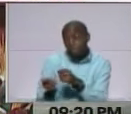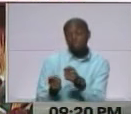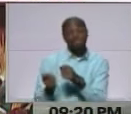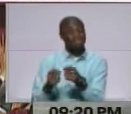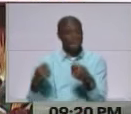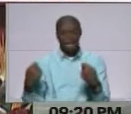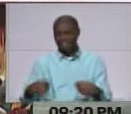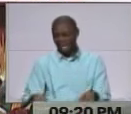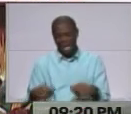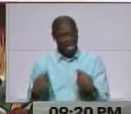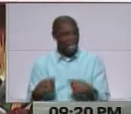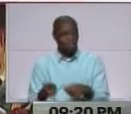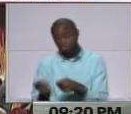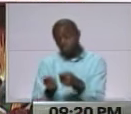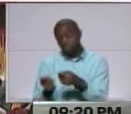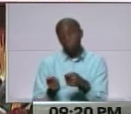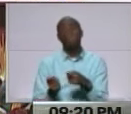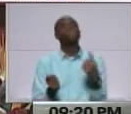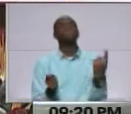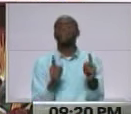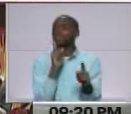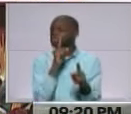Demasiado, era, ¿cómo se llama?